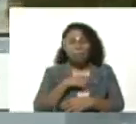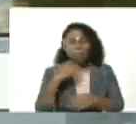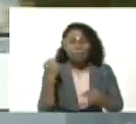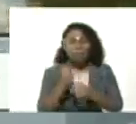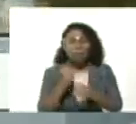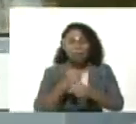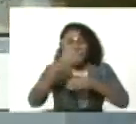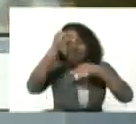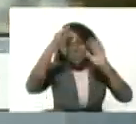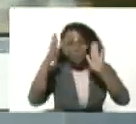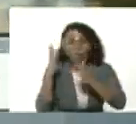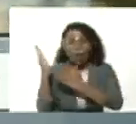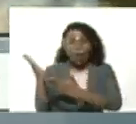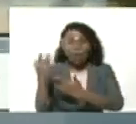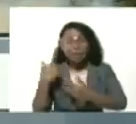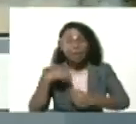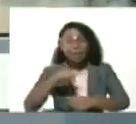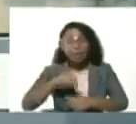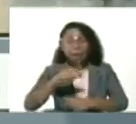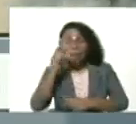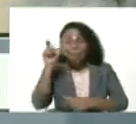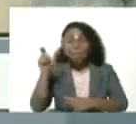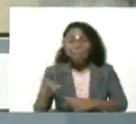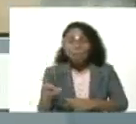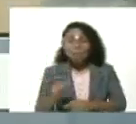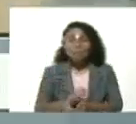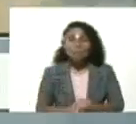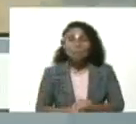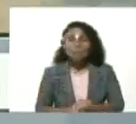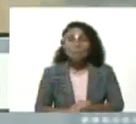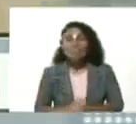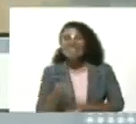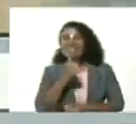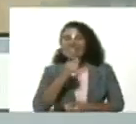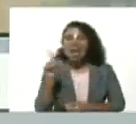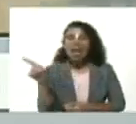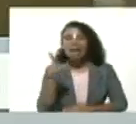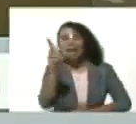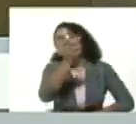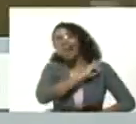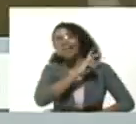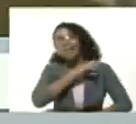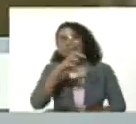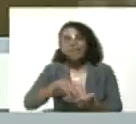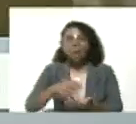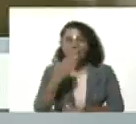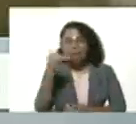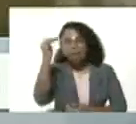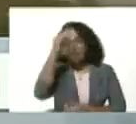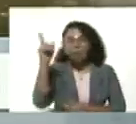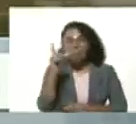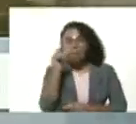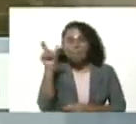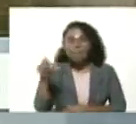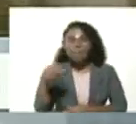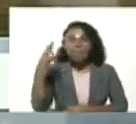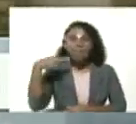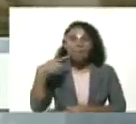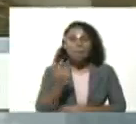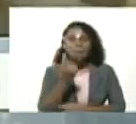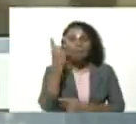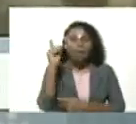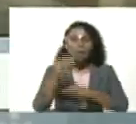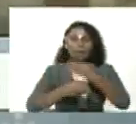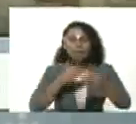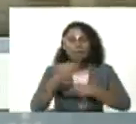atendiendo aquí el general Bello Ortega, quien es el jefe del Estado Mayor Especial Negro Primero, para atender